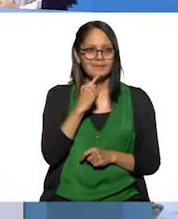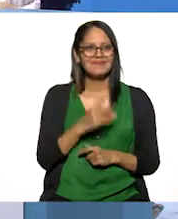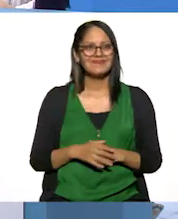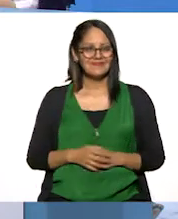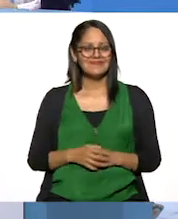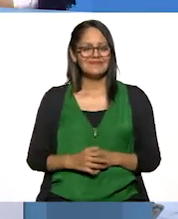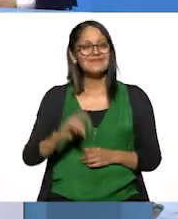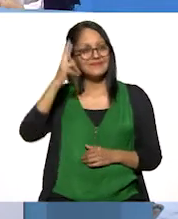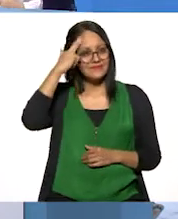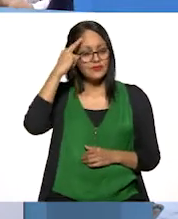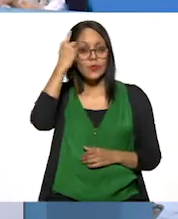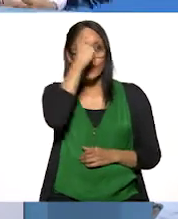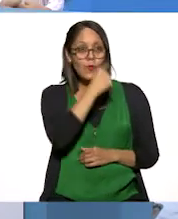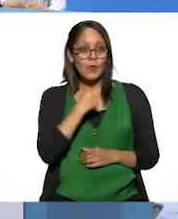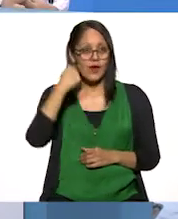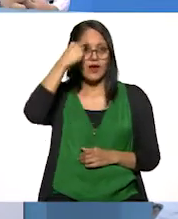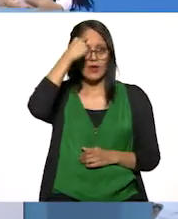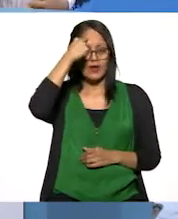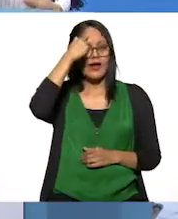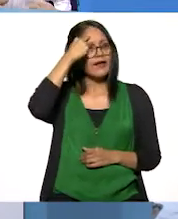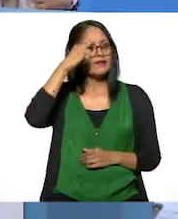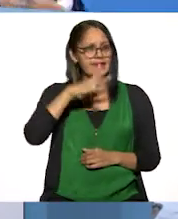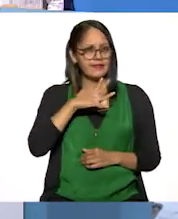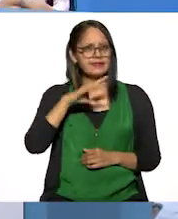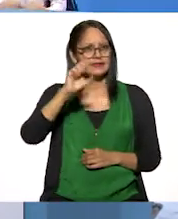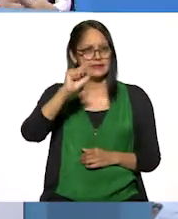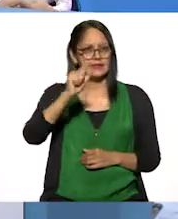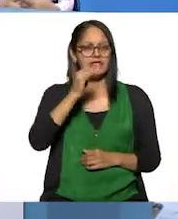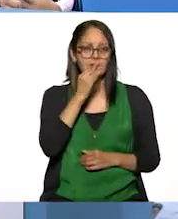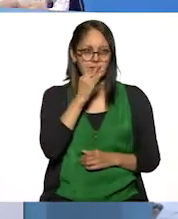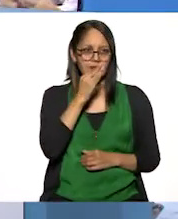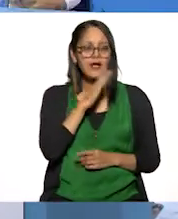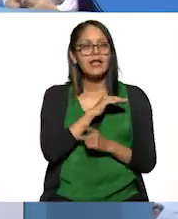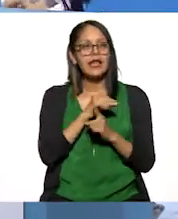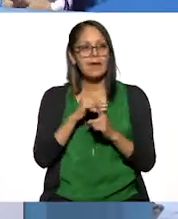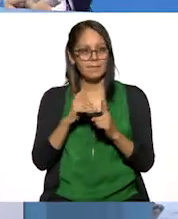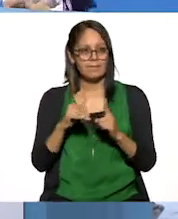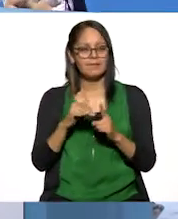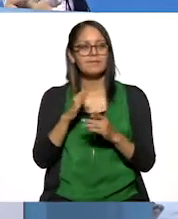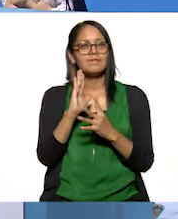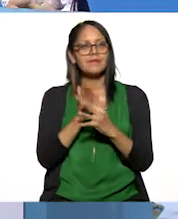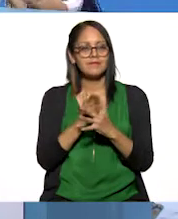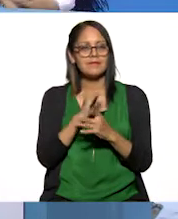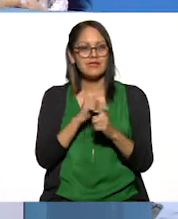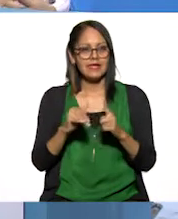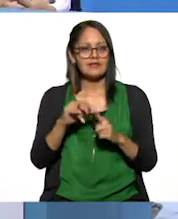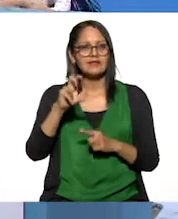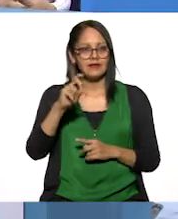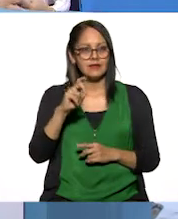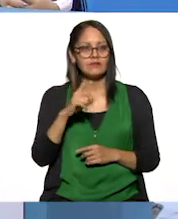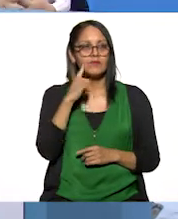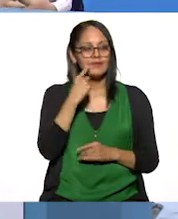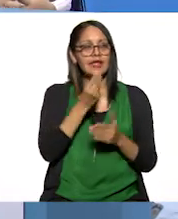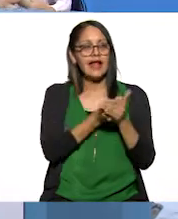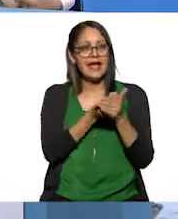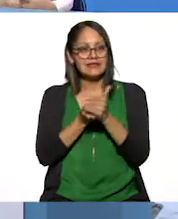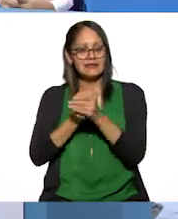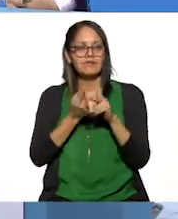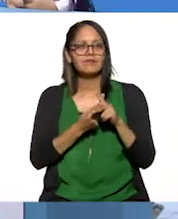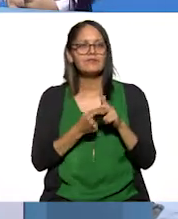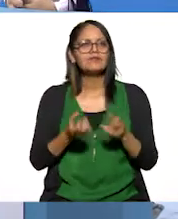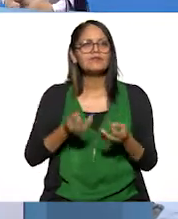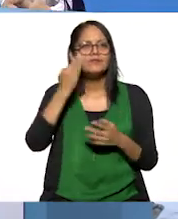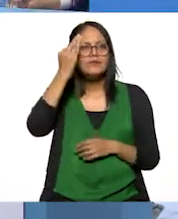una hora. Recuerden que una hora tiene 60 minutos. ¿De acuerdo? Respuesta, cada clase de matemáticas